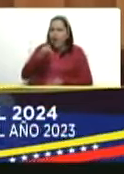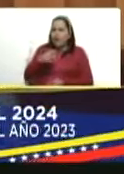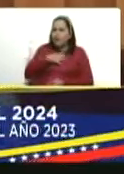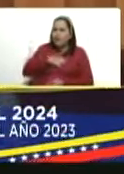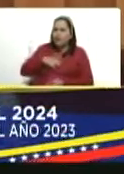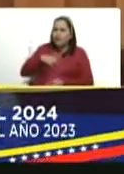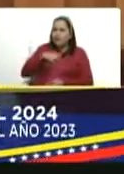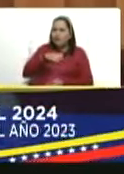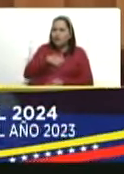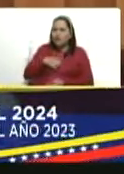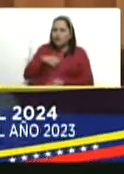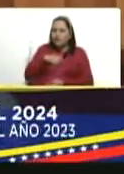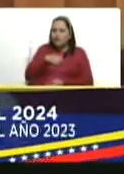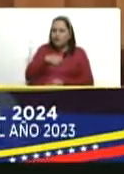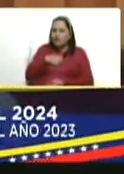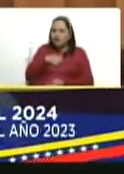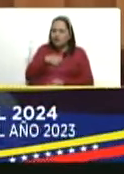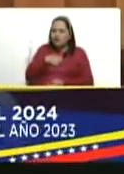en el momento.